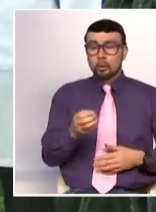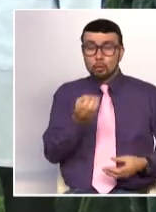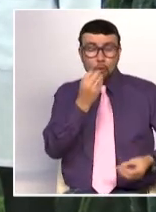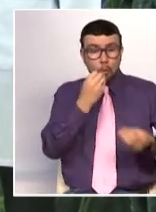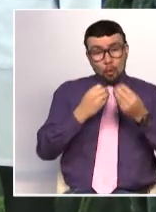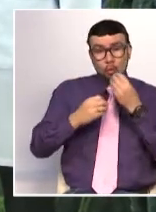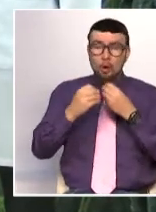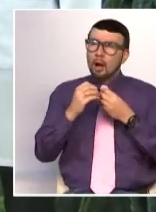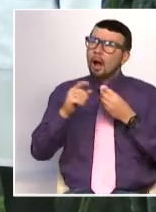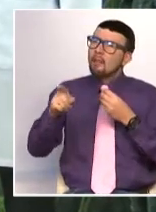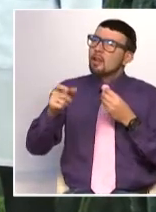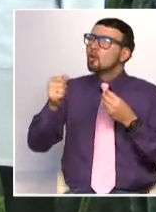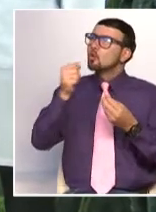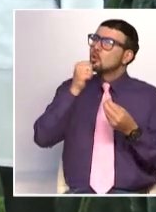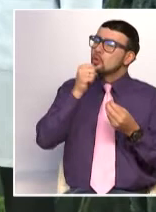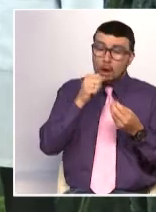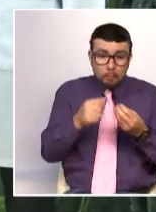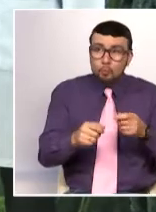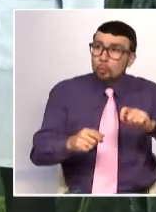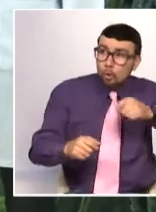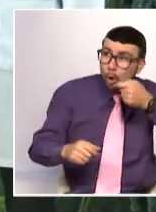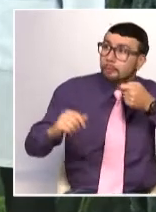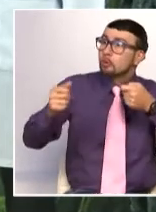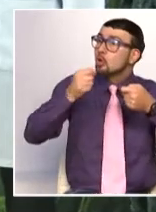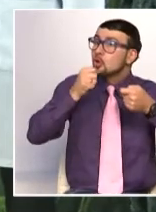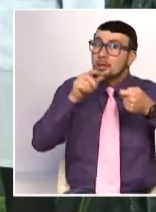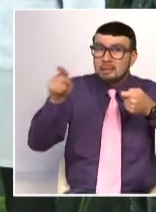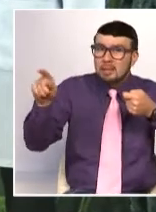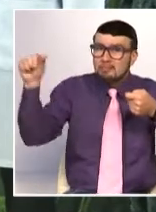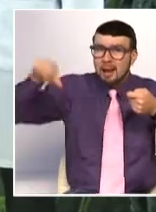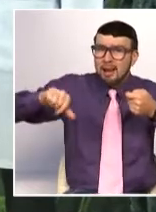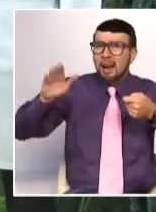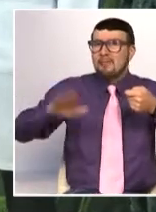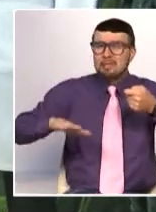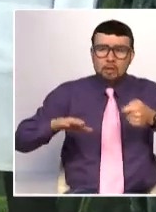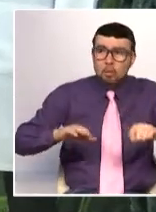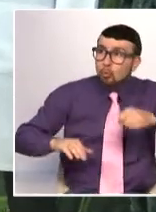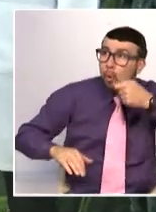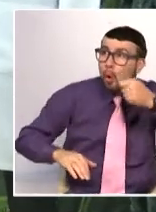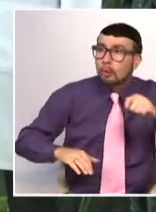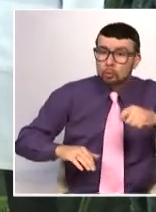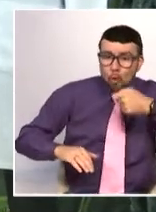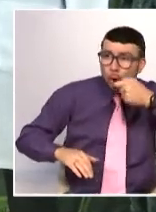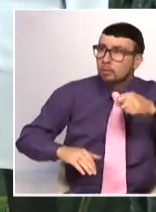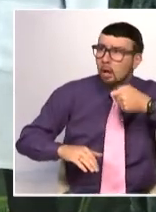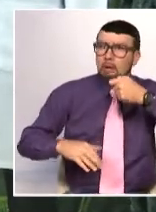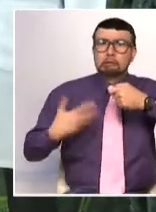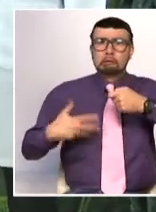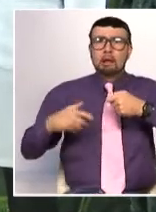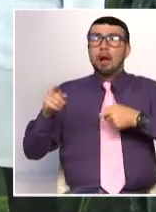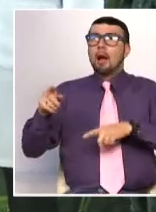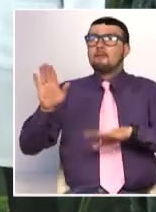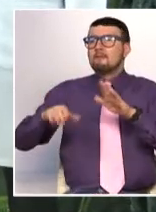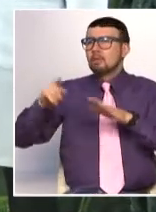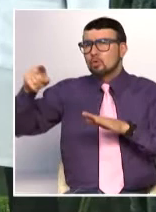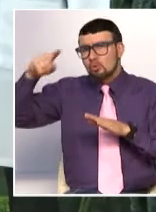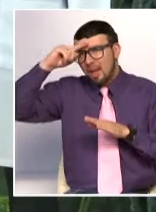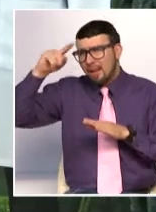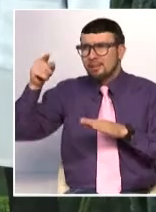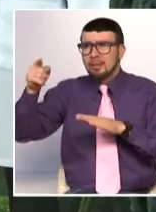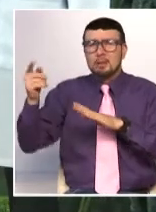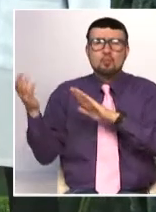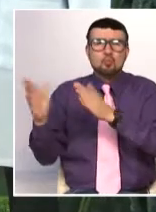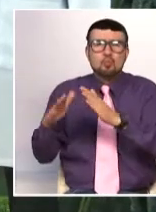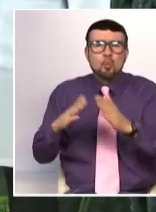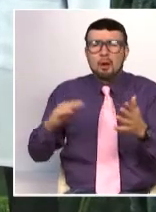noticias desafortunadamente las noticias a las cuales nos exponemos son noticias muy negativas noticias que